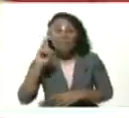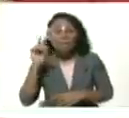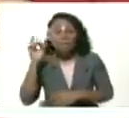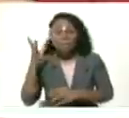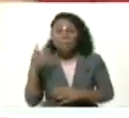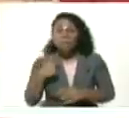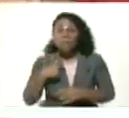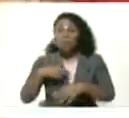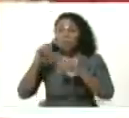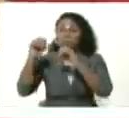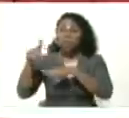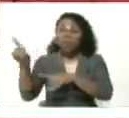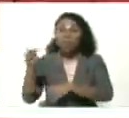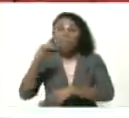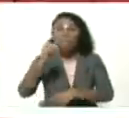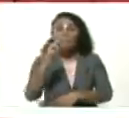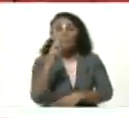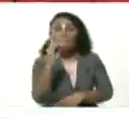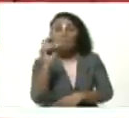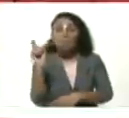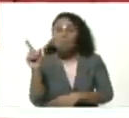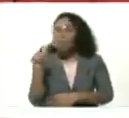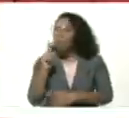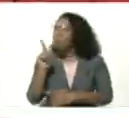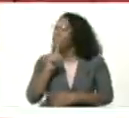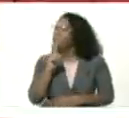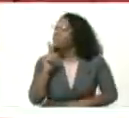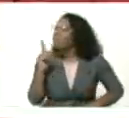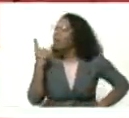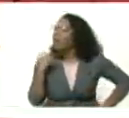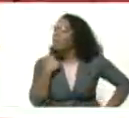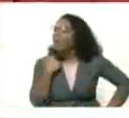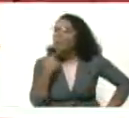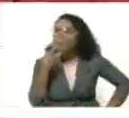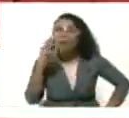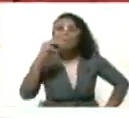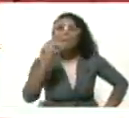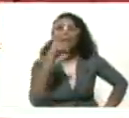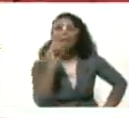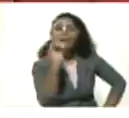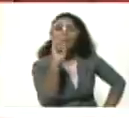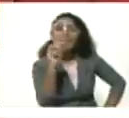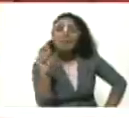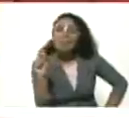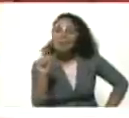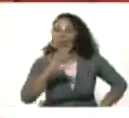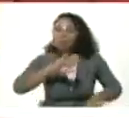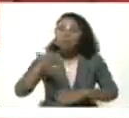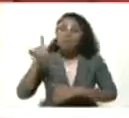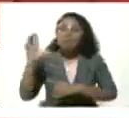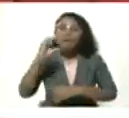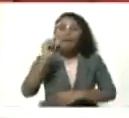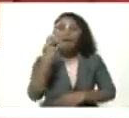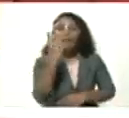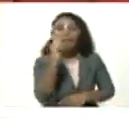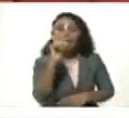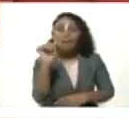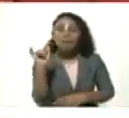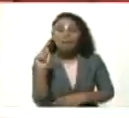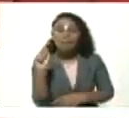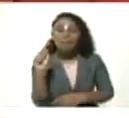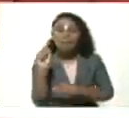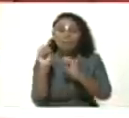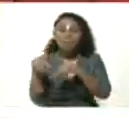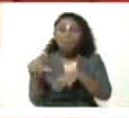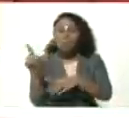Renunció el señor de la MUC, ¿cómo se llama? Medina y Cartaya renunciaron. ¿Por qué? Porque no